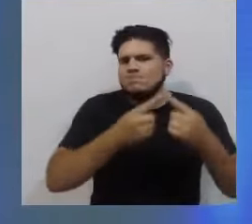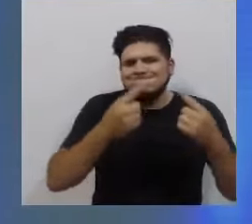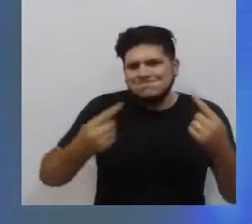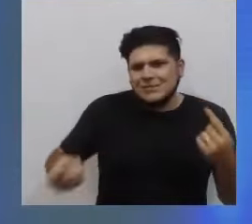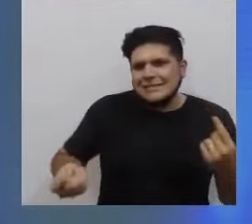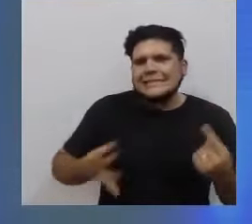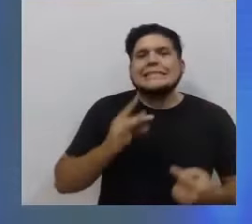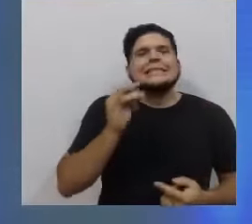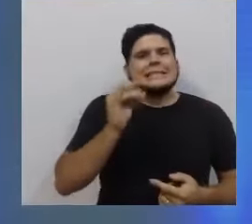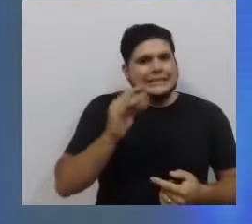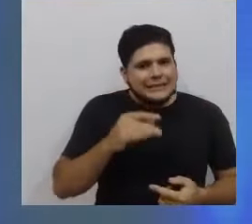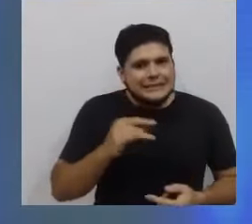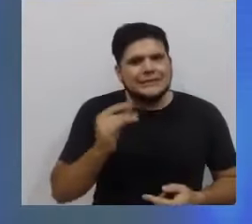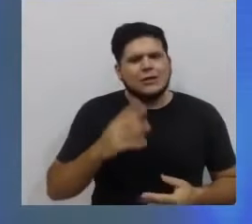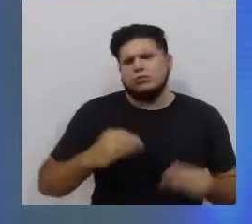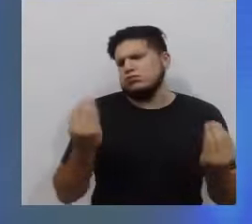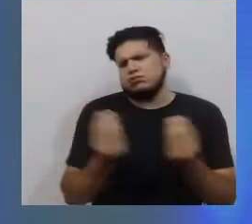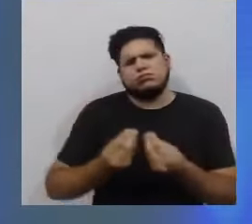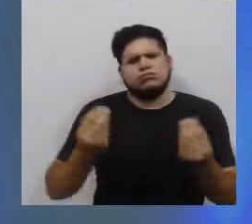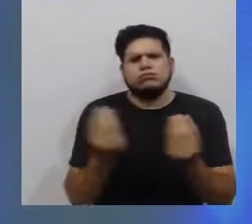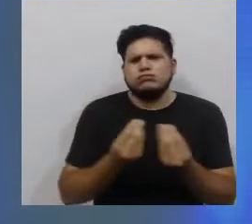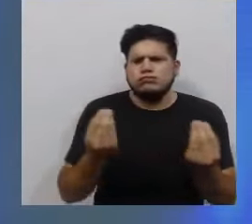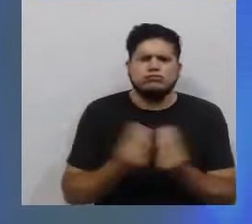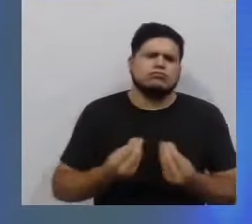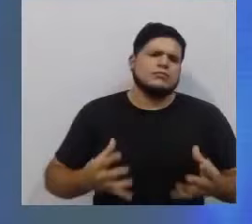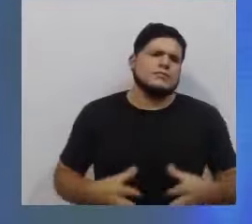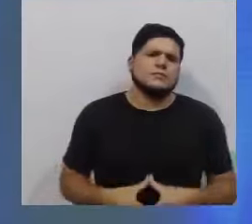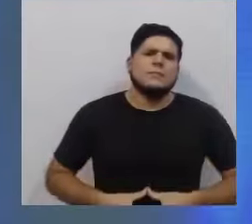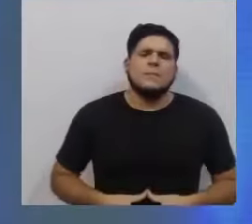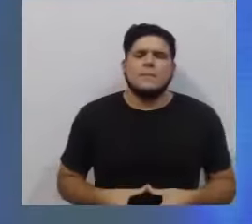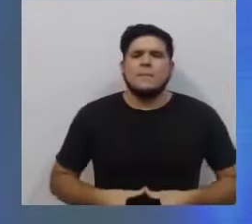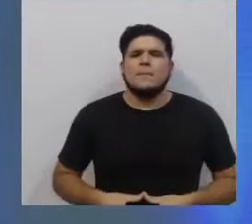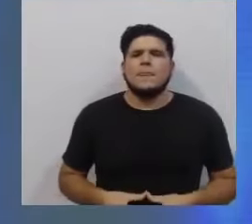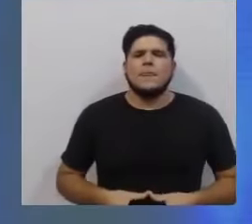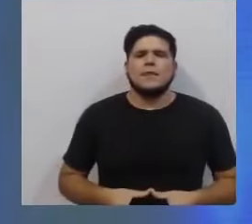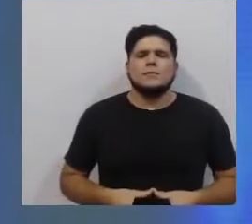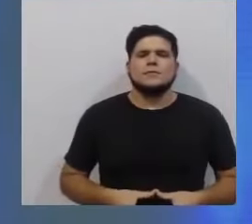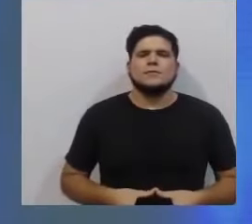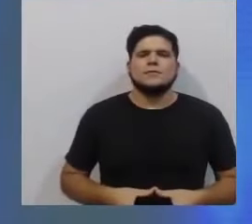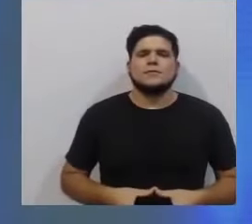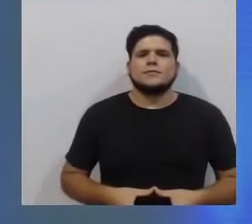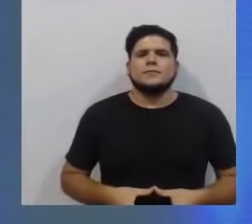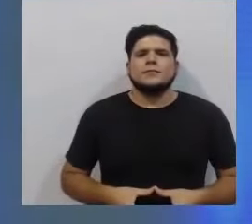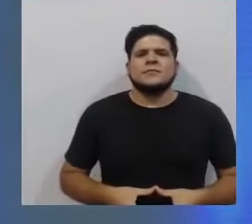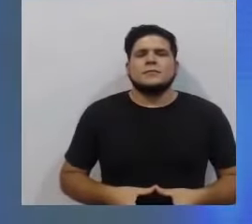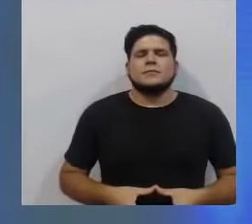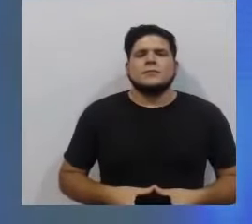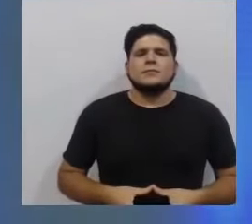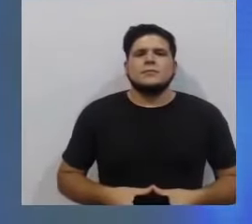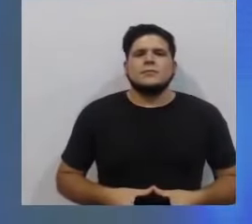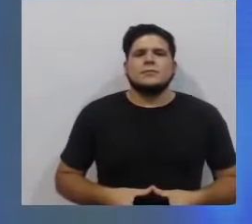veces casi permanentemente cuando no está involucrado y cuando uno va asumiendo